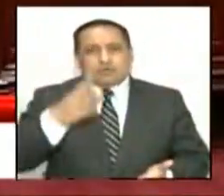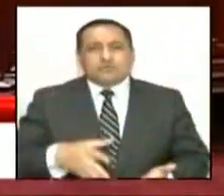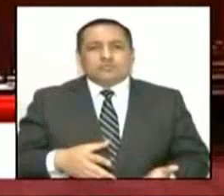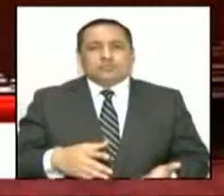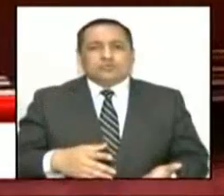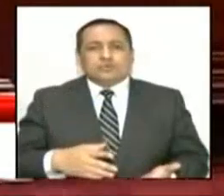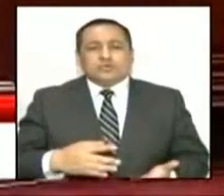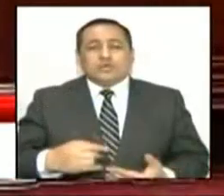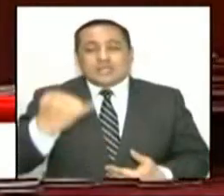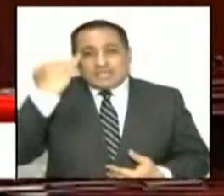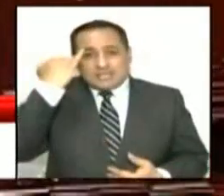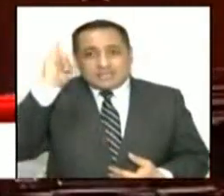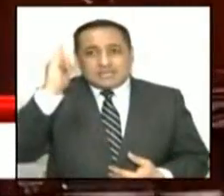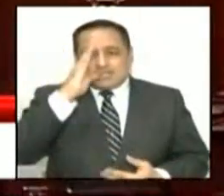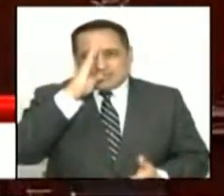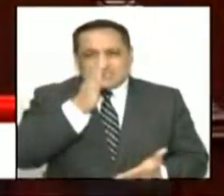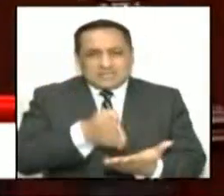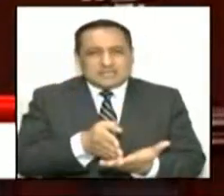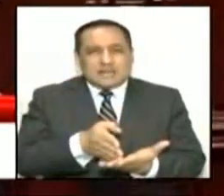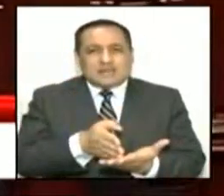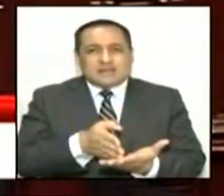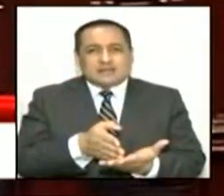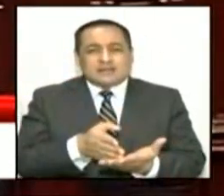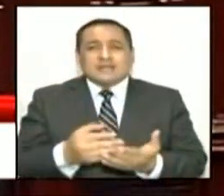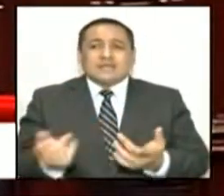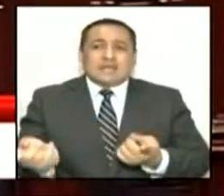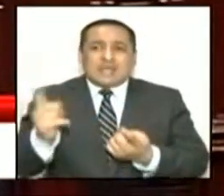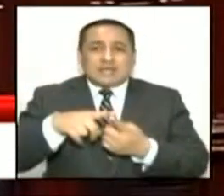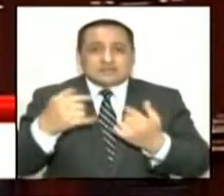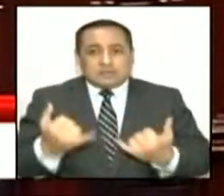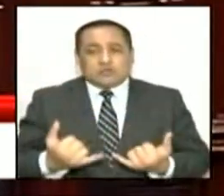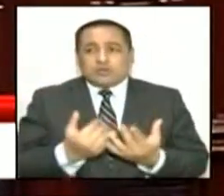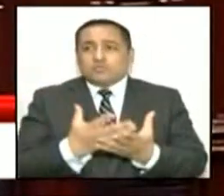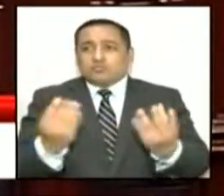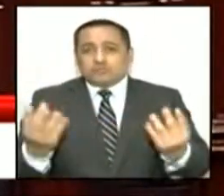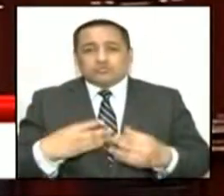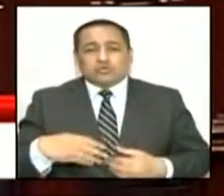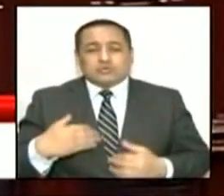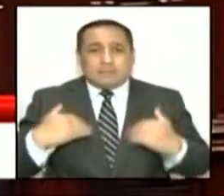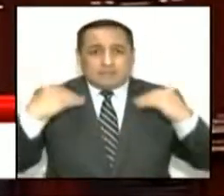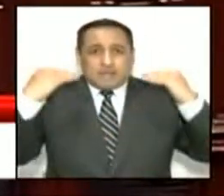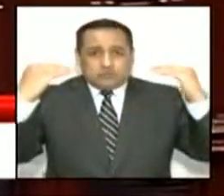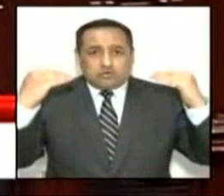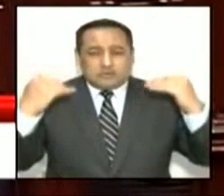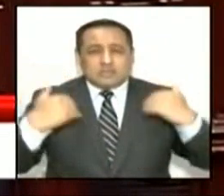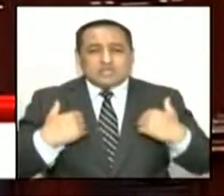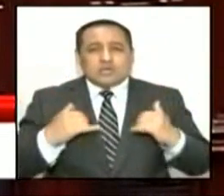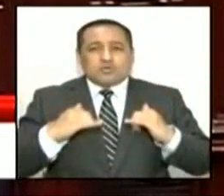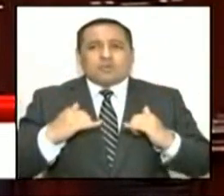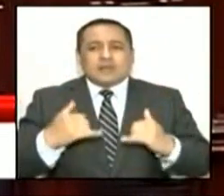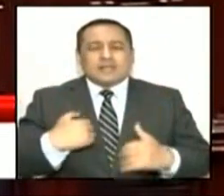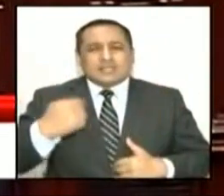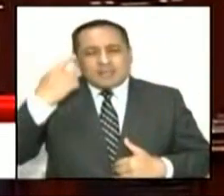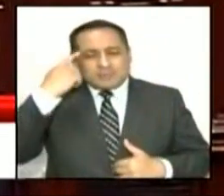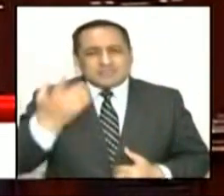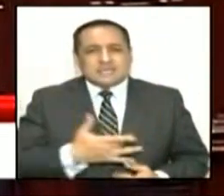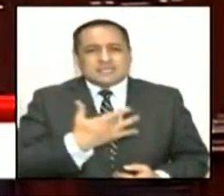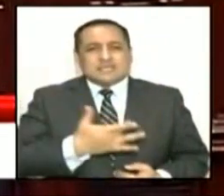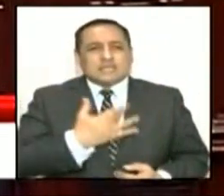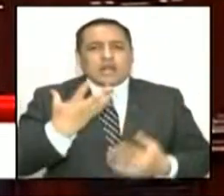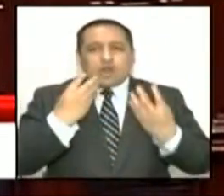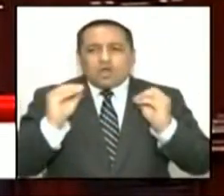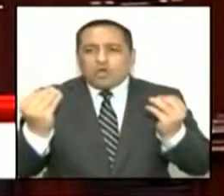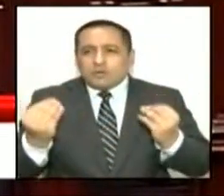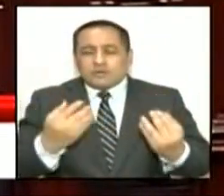una idea central que todavía inspira a muchos de mi generación, que empieza a inspirar a los jóvenes